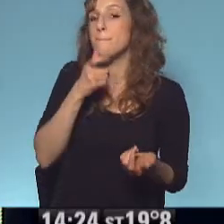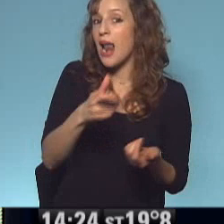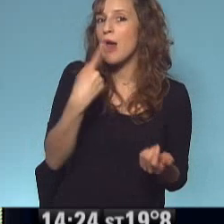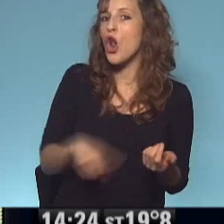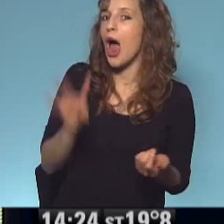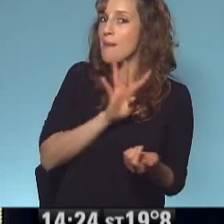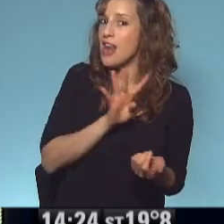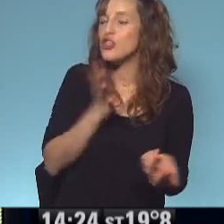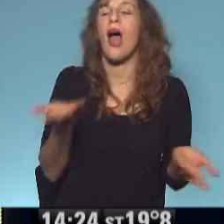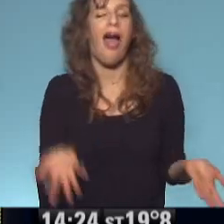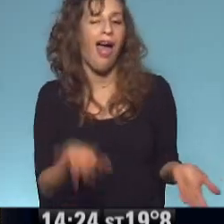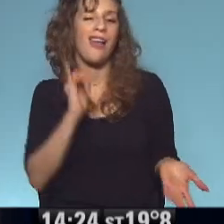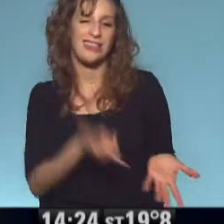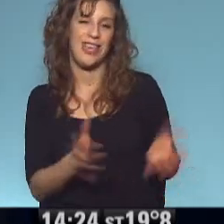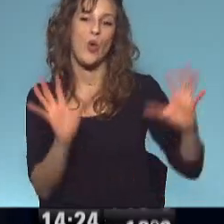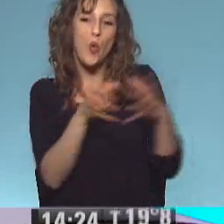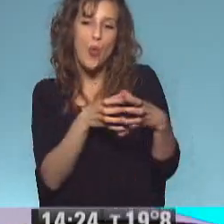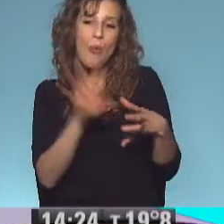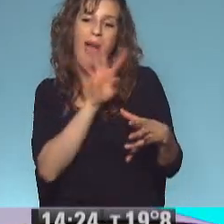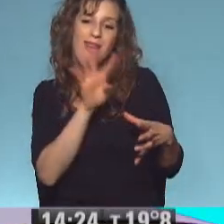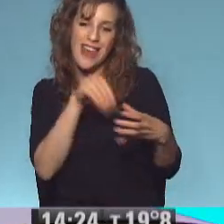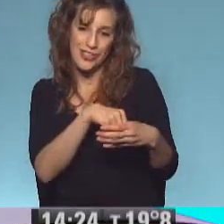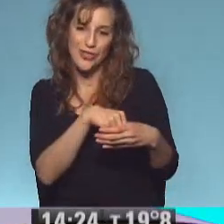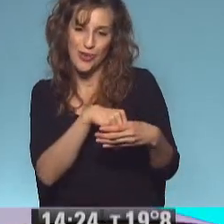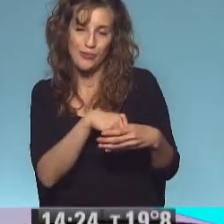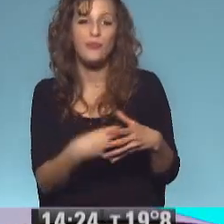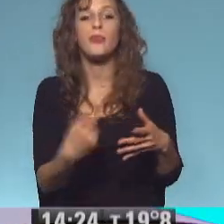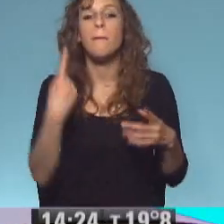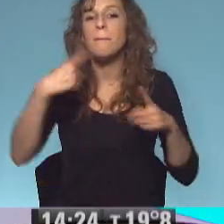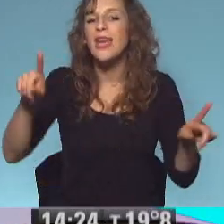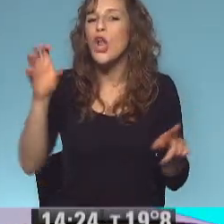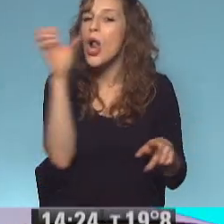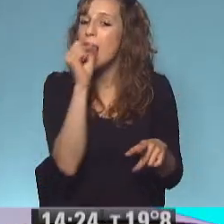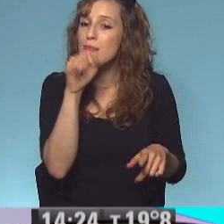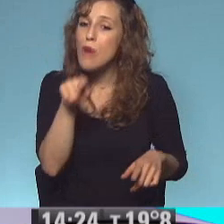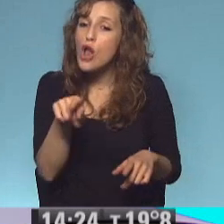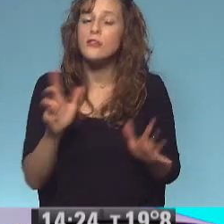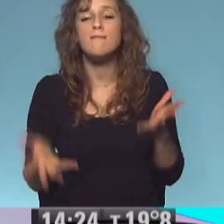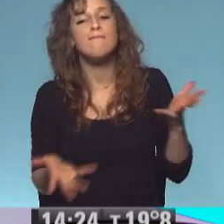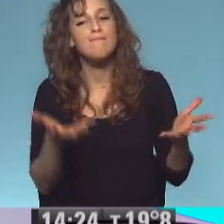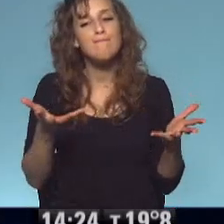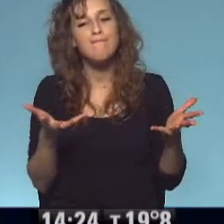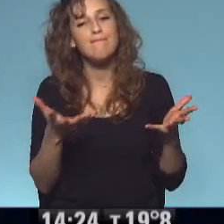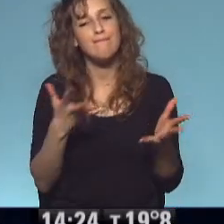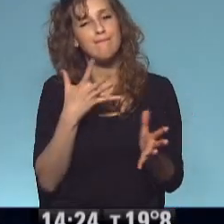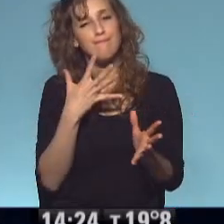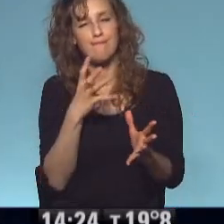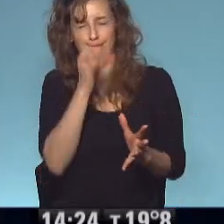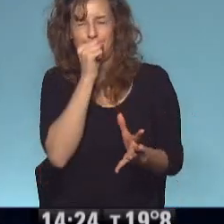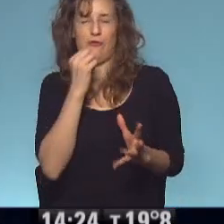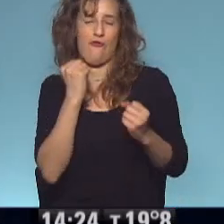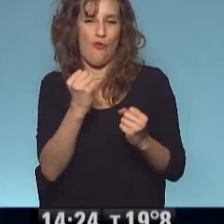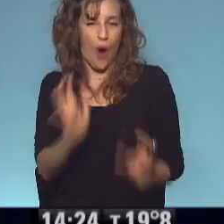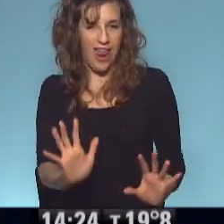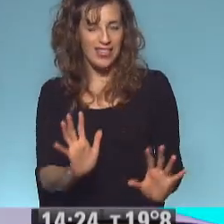Palabras amarillas, bien. Amarillo. Aunque dentro de esa categoría limón sería una palabra agria. También, me gusta,